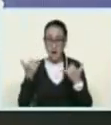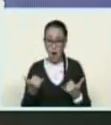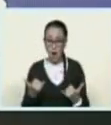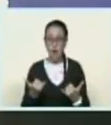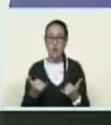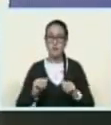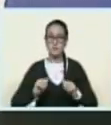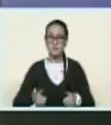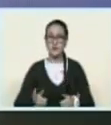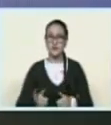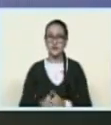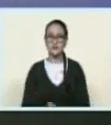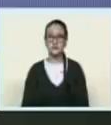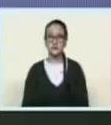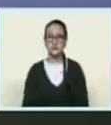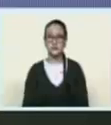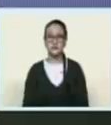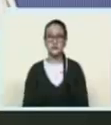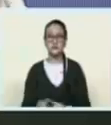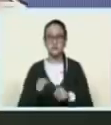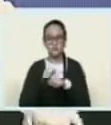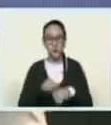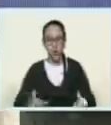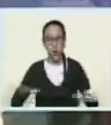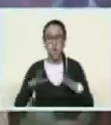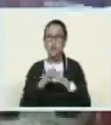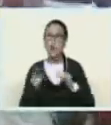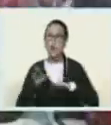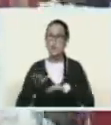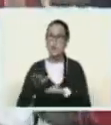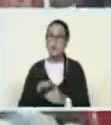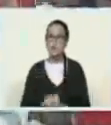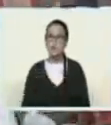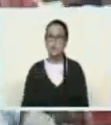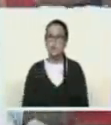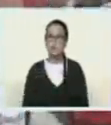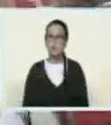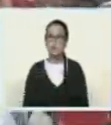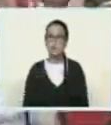hoy mismo. Todo el apoyo